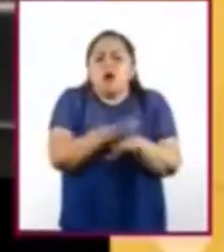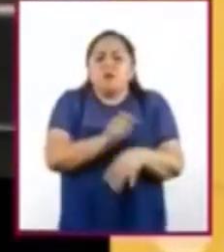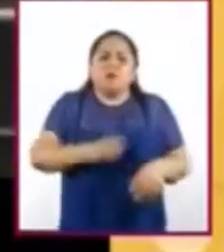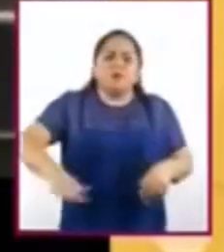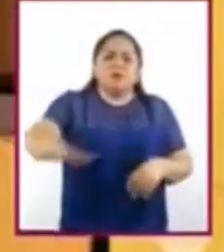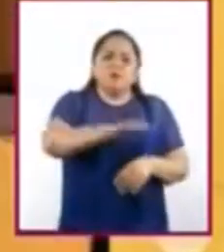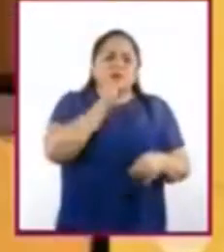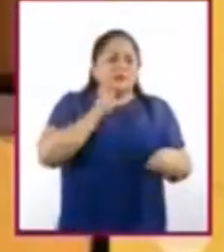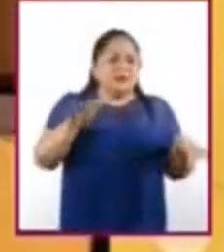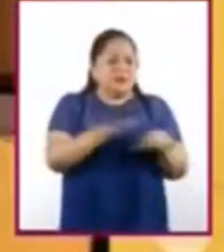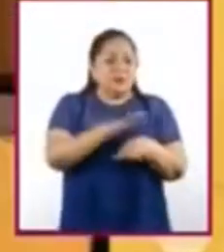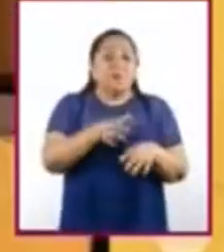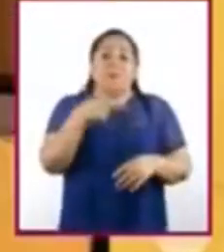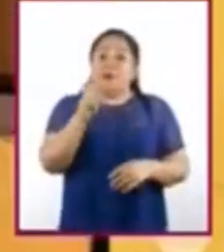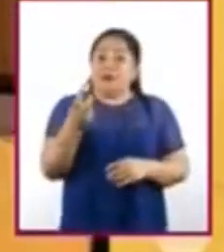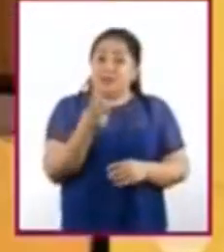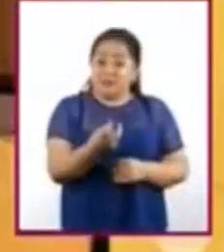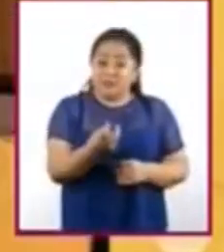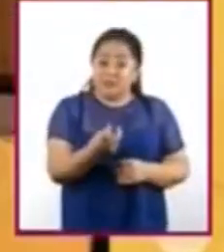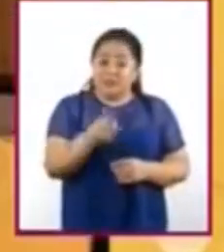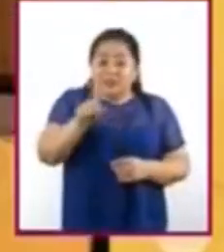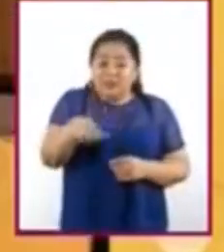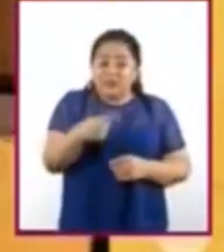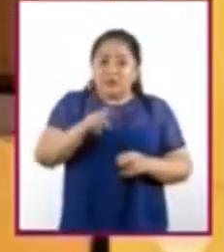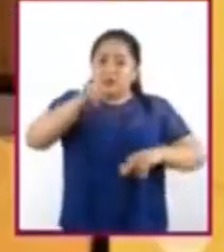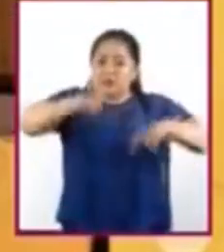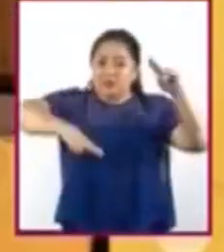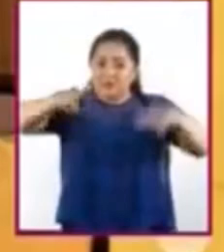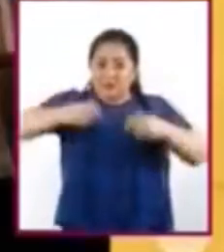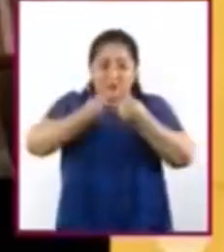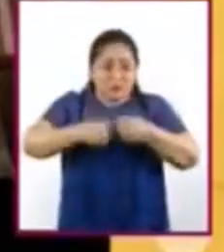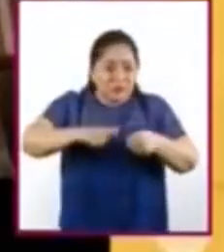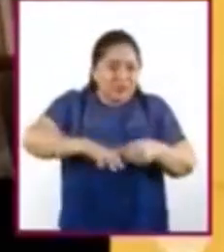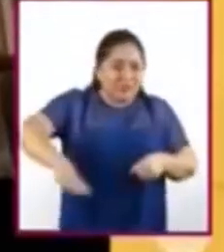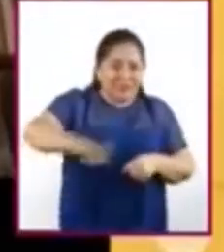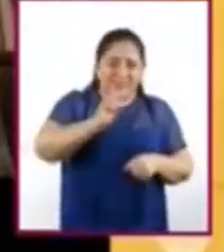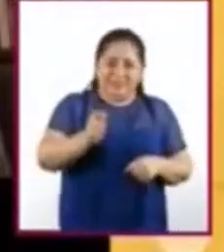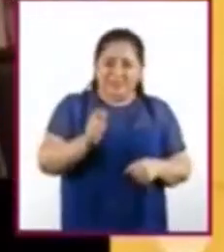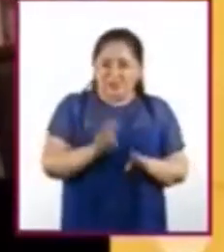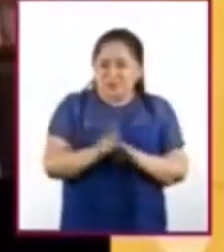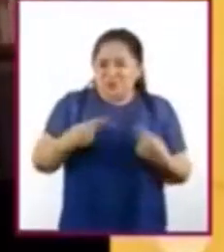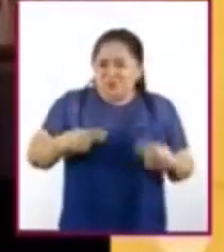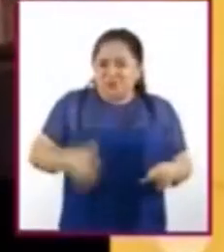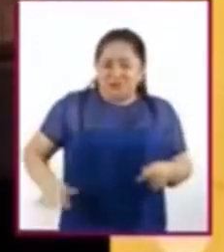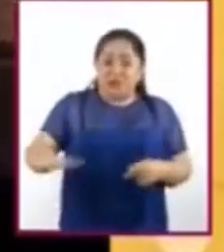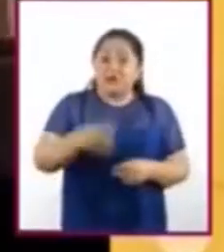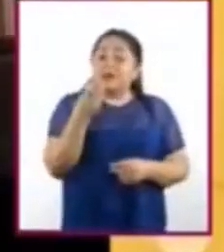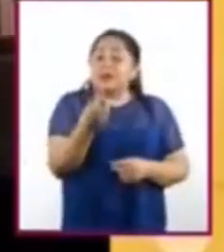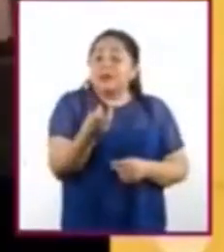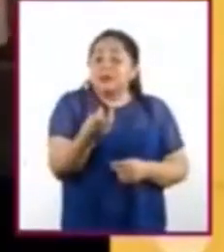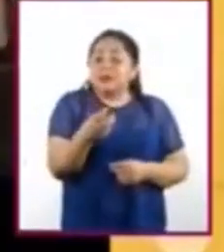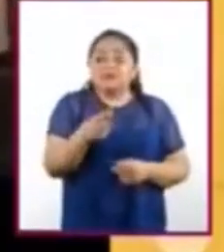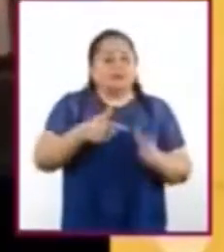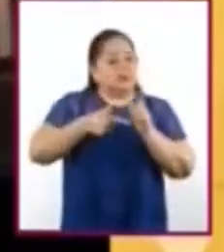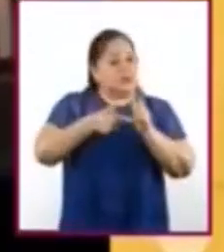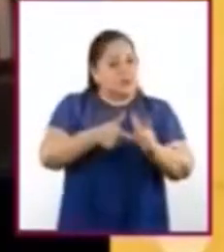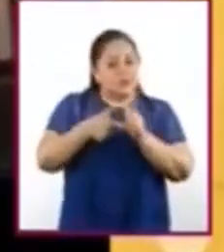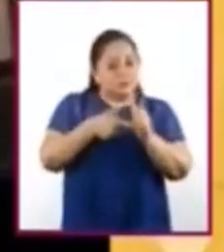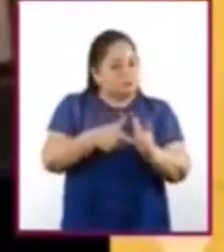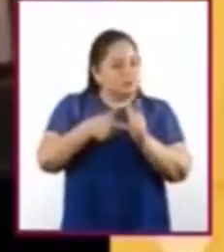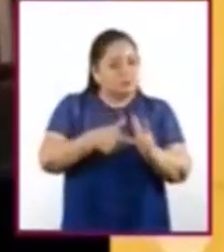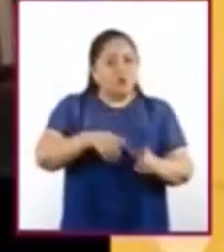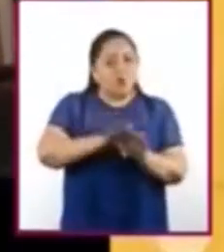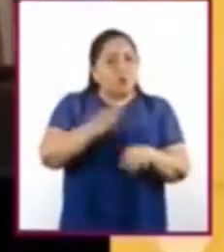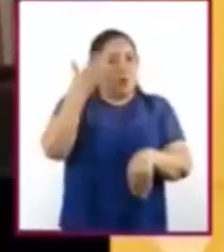cada momento. Esto es a nivel social, a nivel de nuestro organismo social, esto es seguir manteniendo